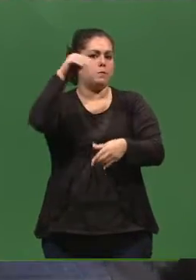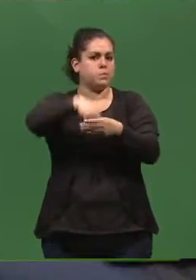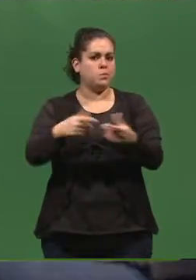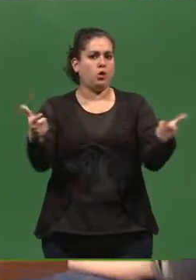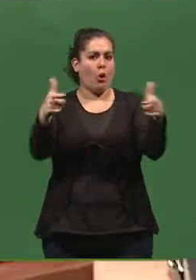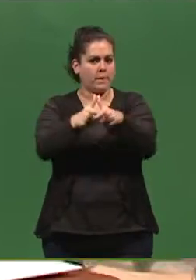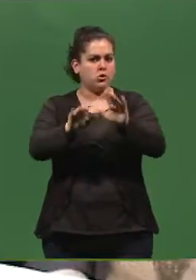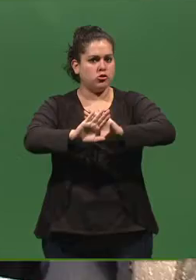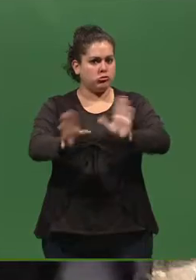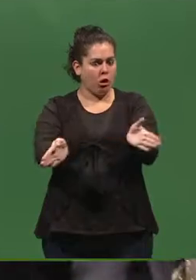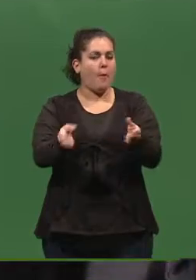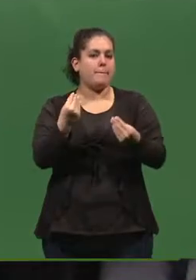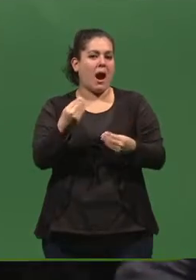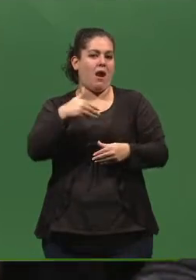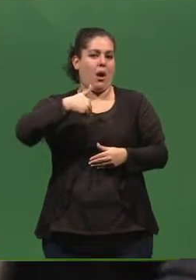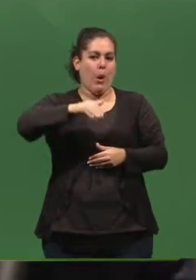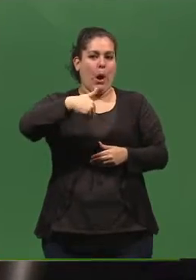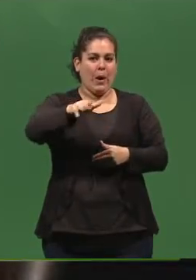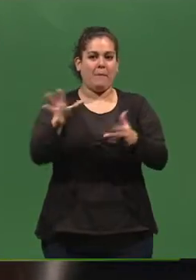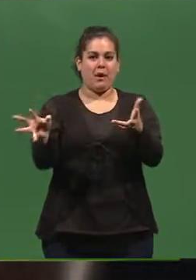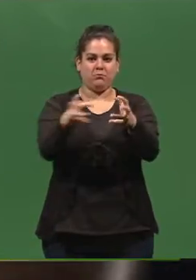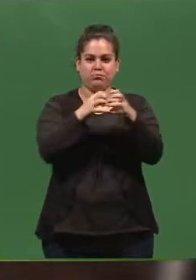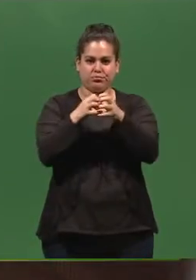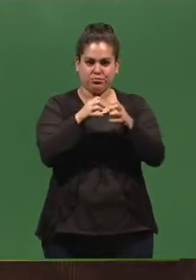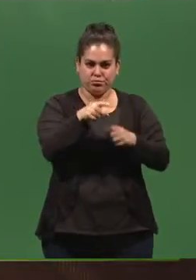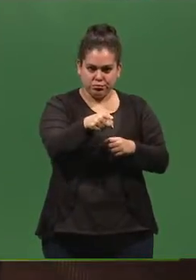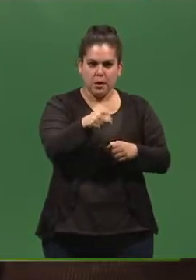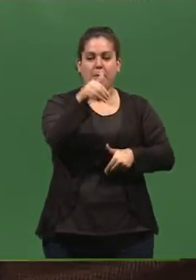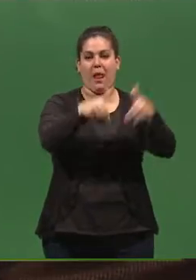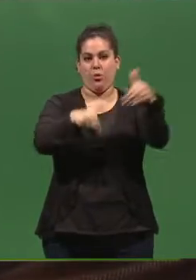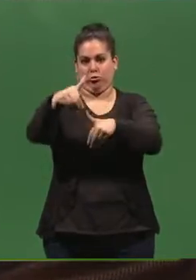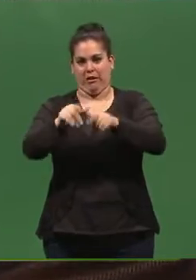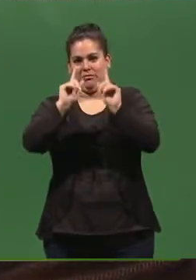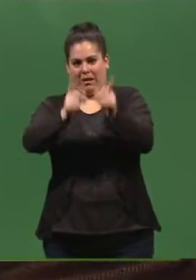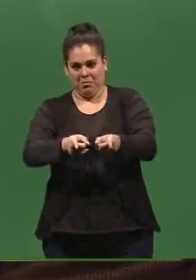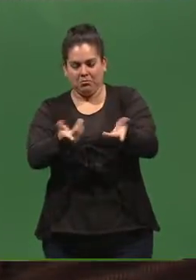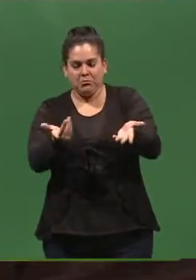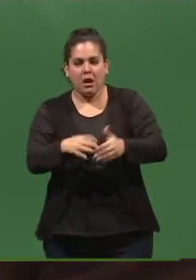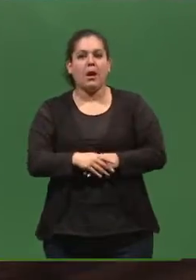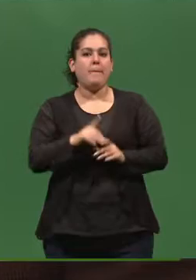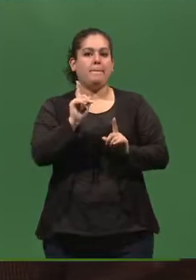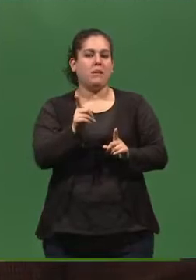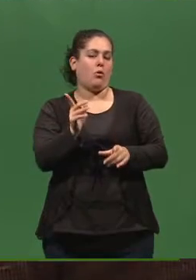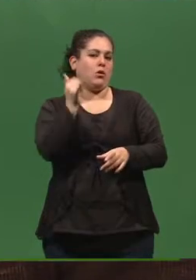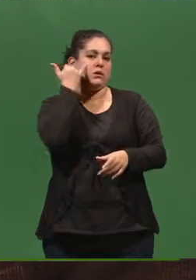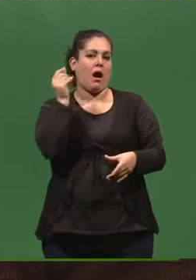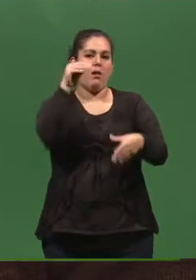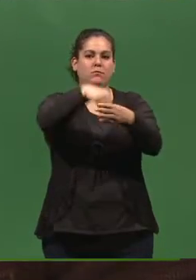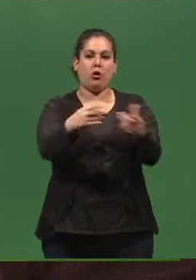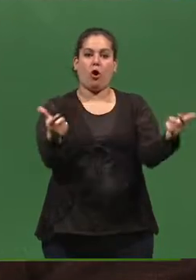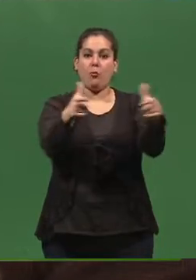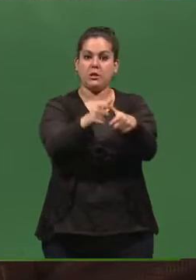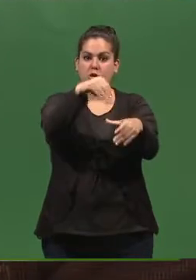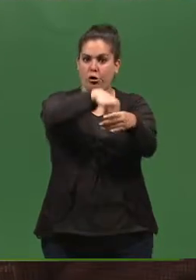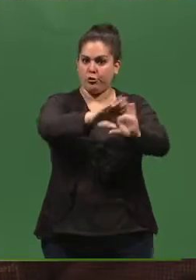que actualmente tienen vigencia para ser discutidos, tratados y que están dentro de la